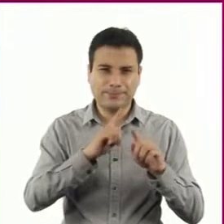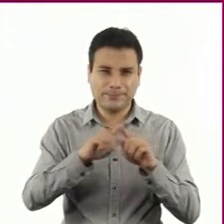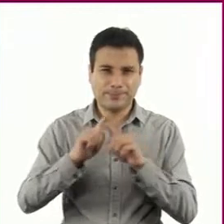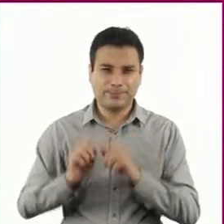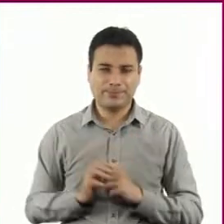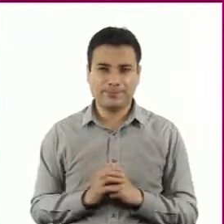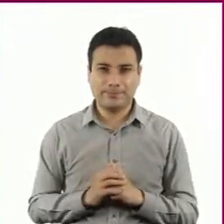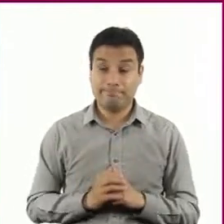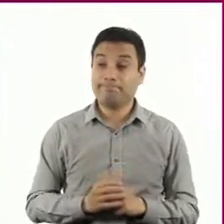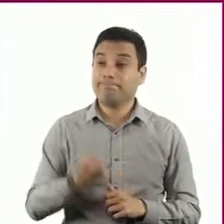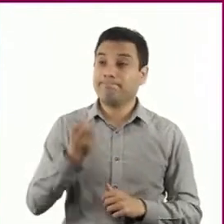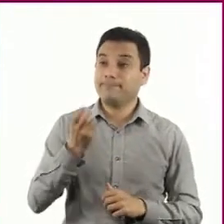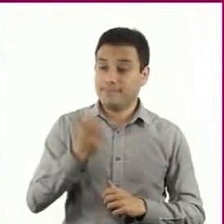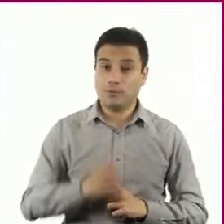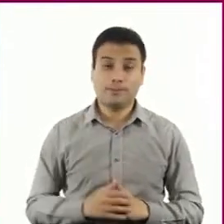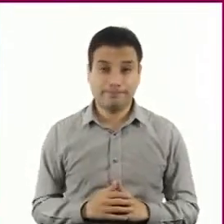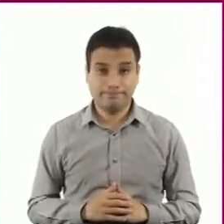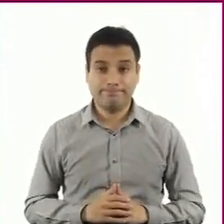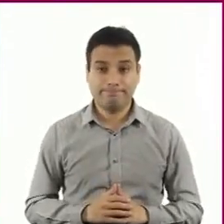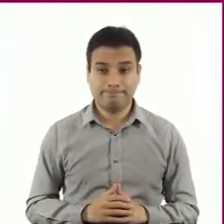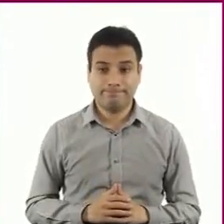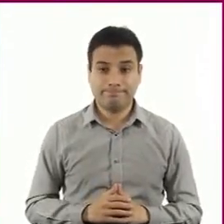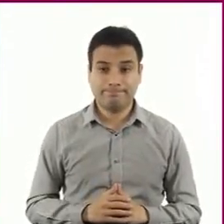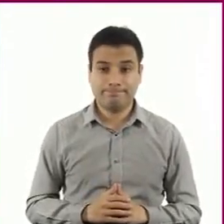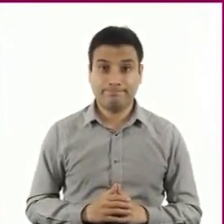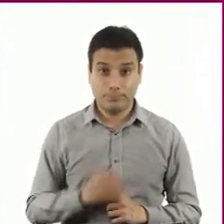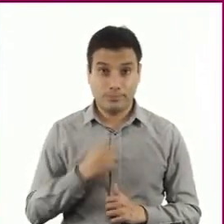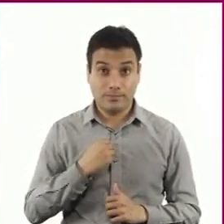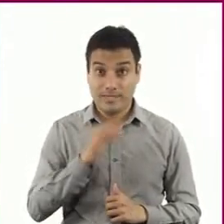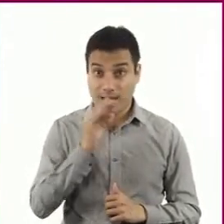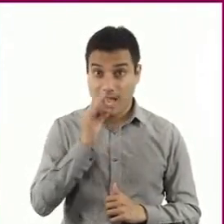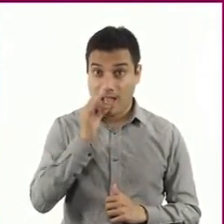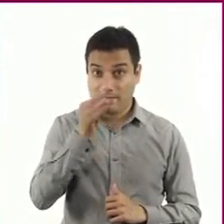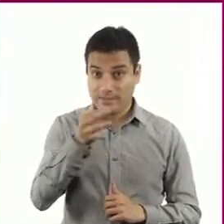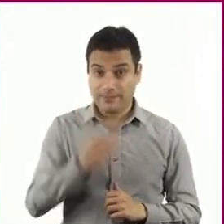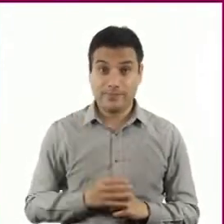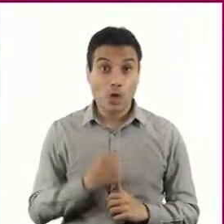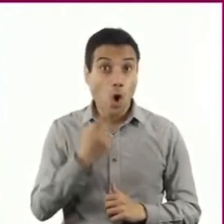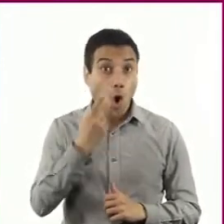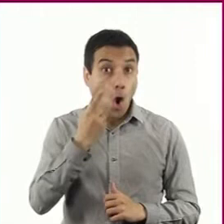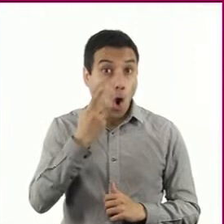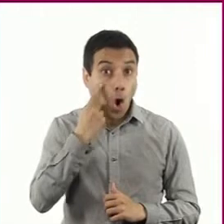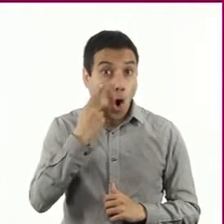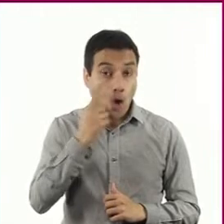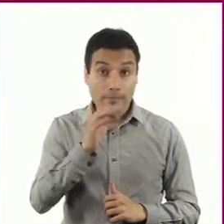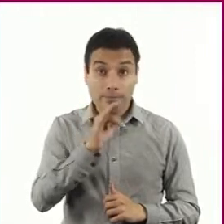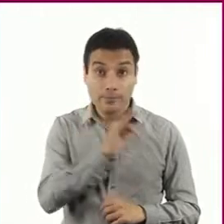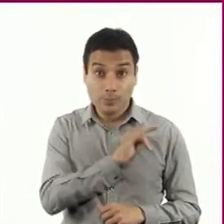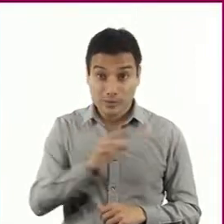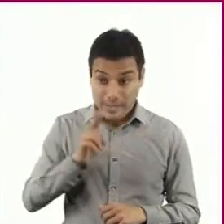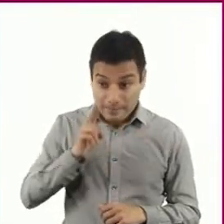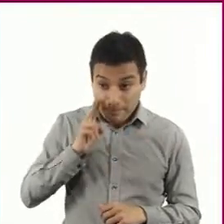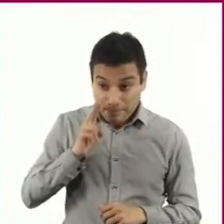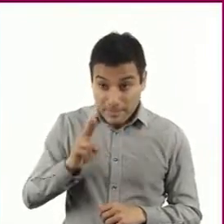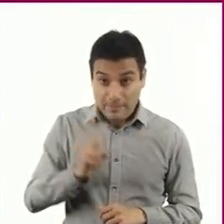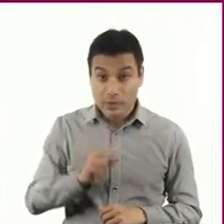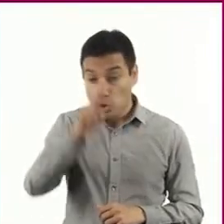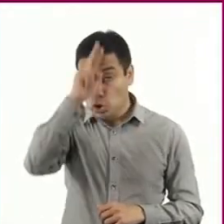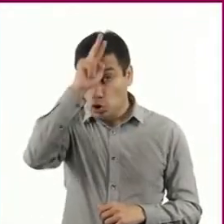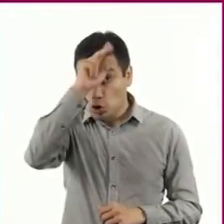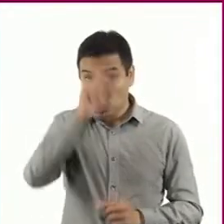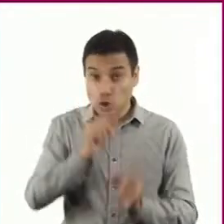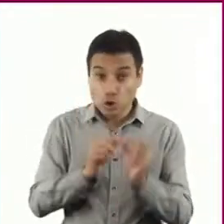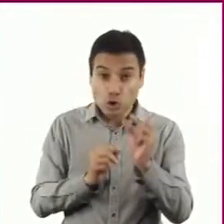vista. Claro que sí, profesor. Les comenté que el ojo humano apenas puede ver un bicho de una décima de milímetro,